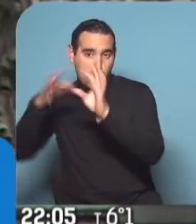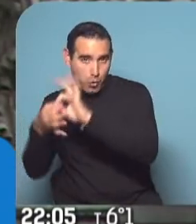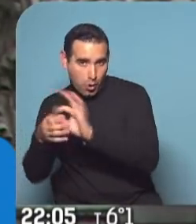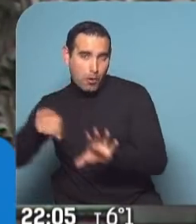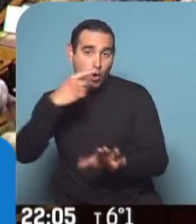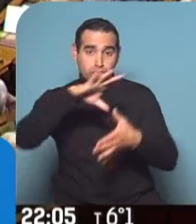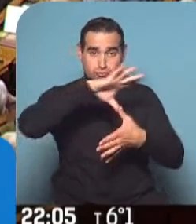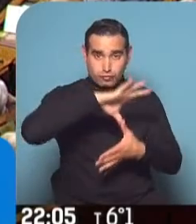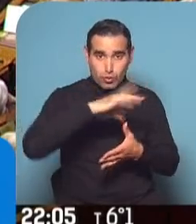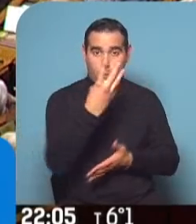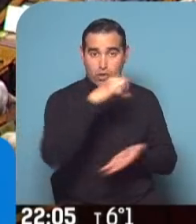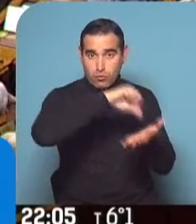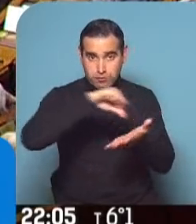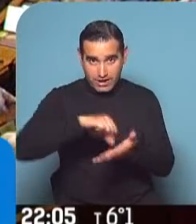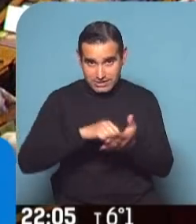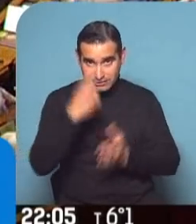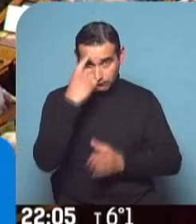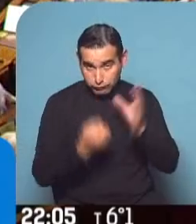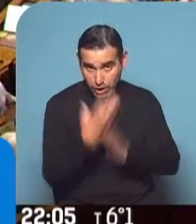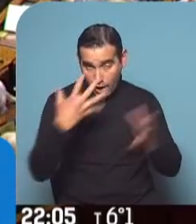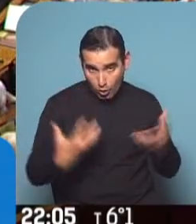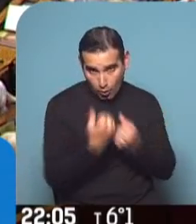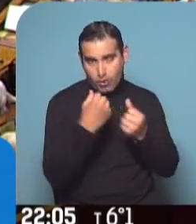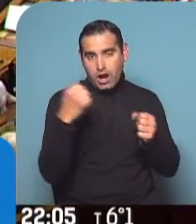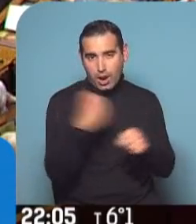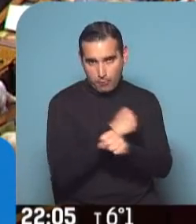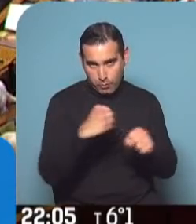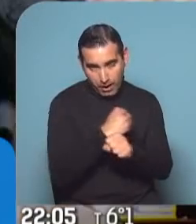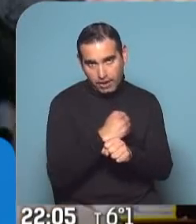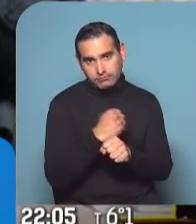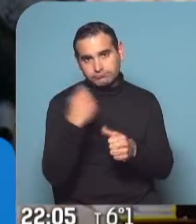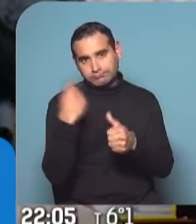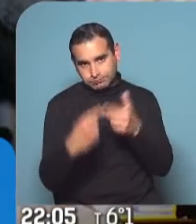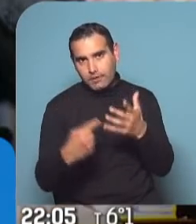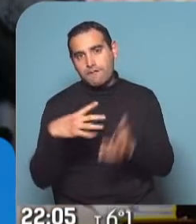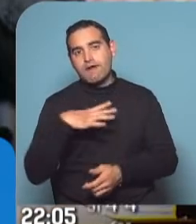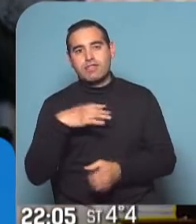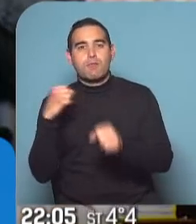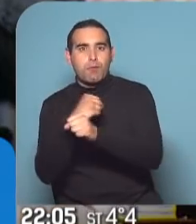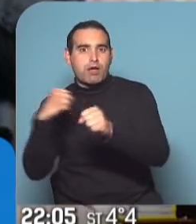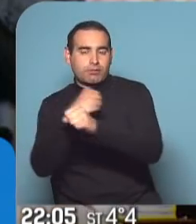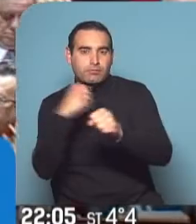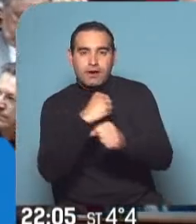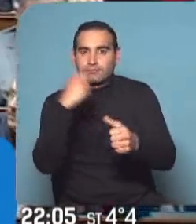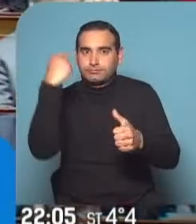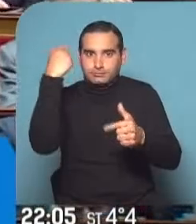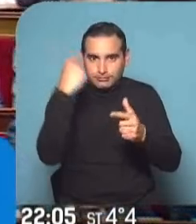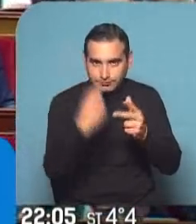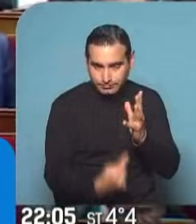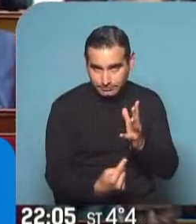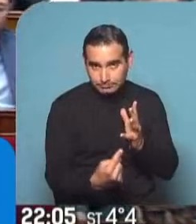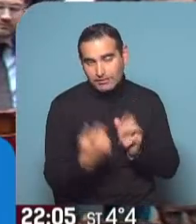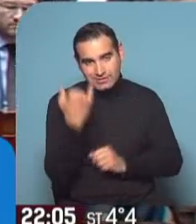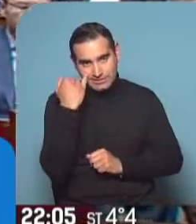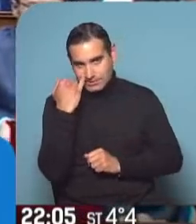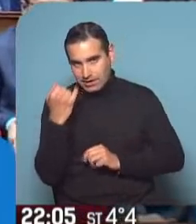del Mercosur y los parlamentos nacionales de cada uno de los miembros de la Unión Europea, tal como establece el Tratado de Funcionamiento del Bloque Europeo